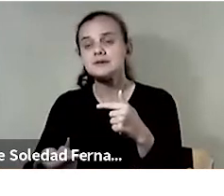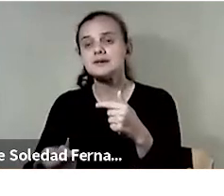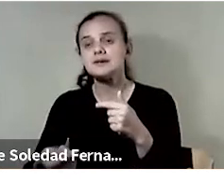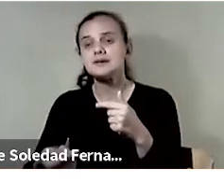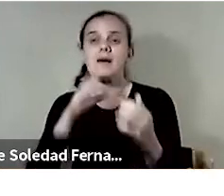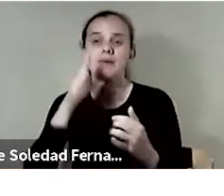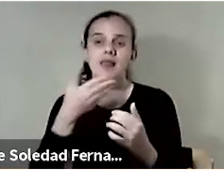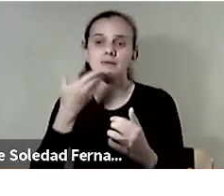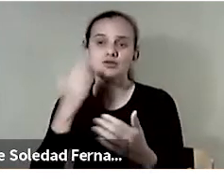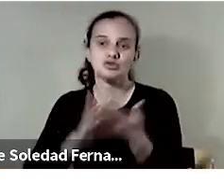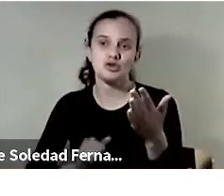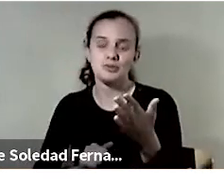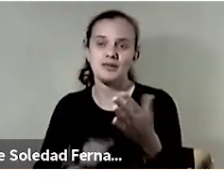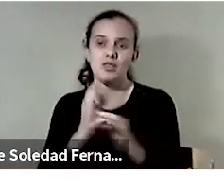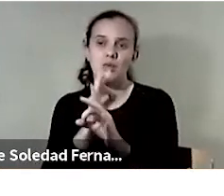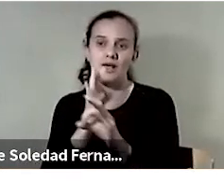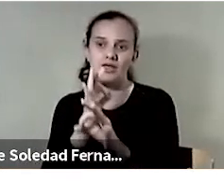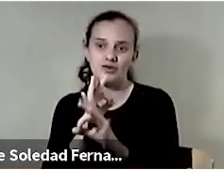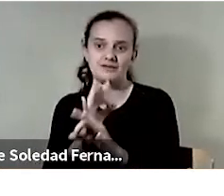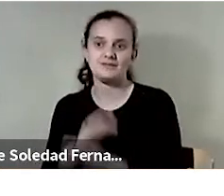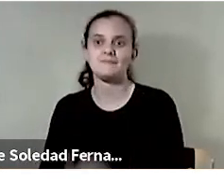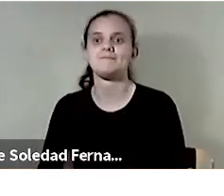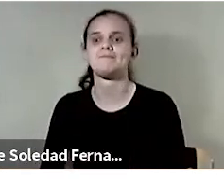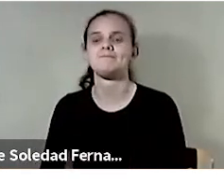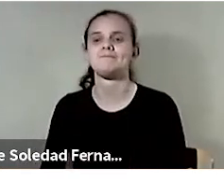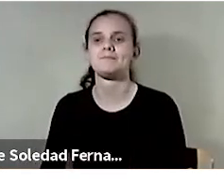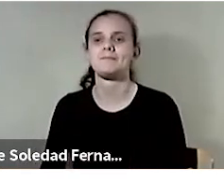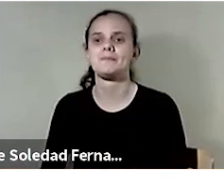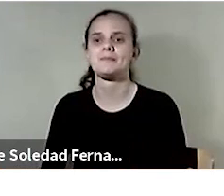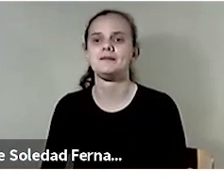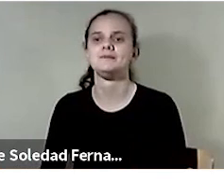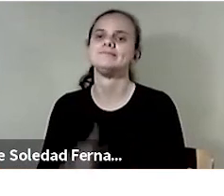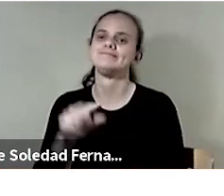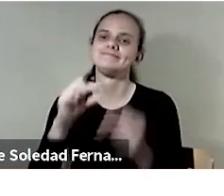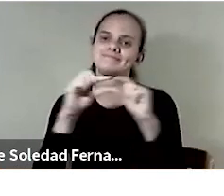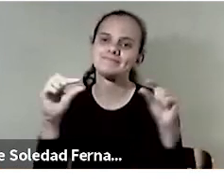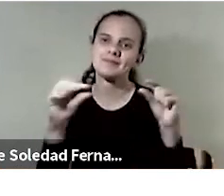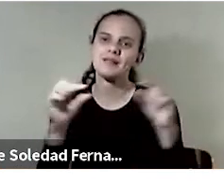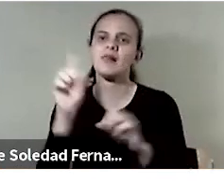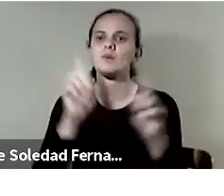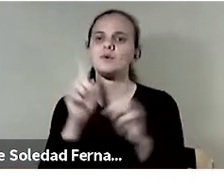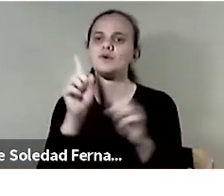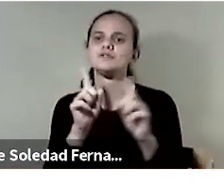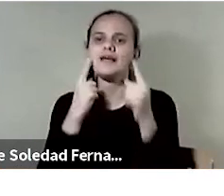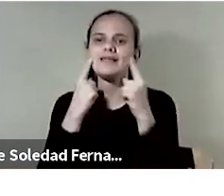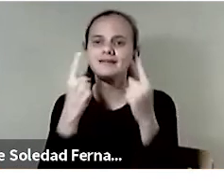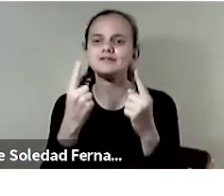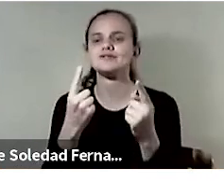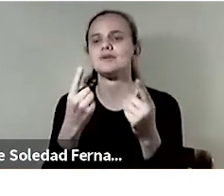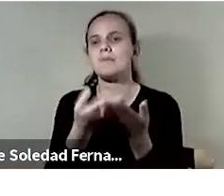roles, así que va a estar buena. De hecho, la próxima clase creo que es Pipi, la de educadores, claro, es accesibilidad para